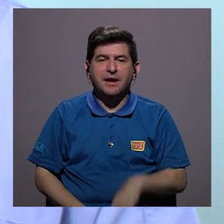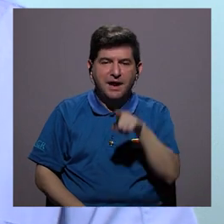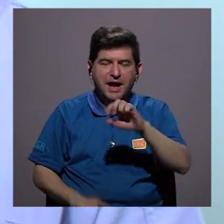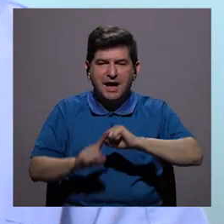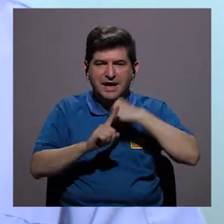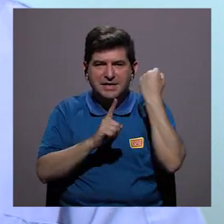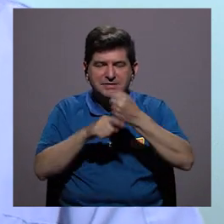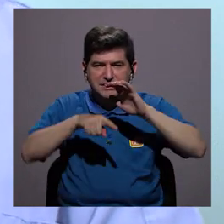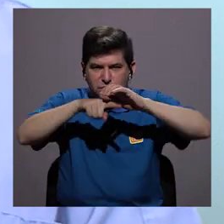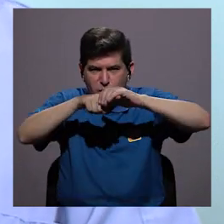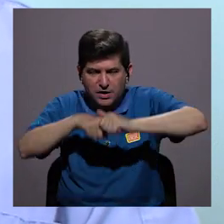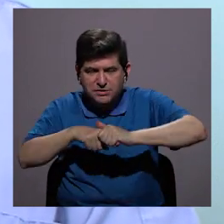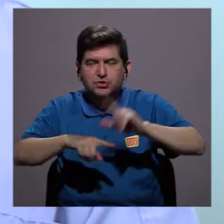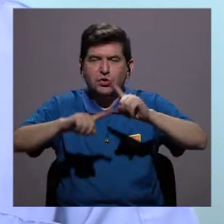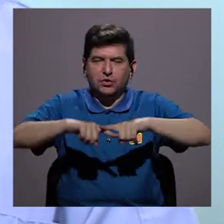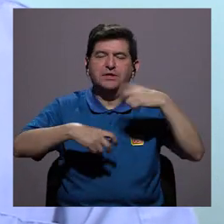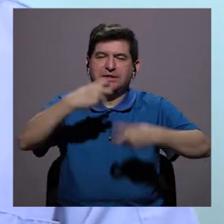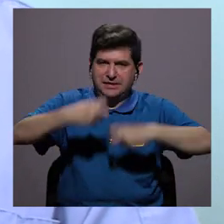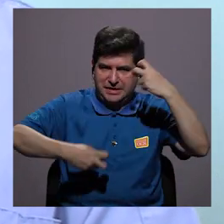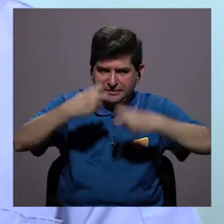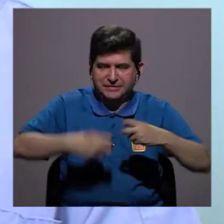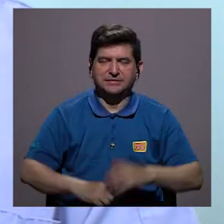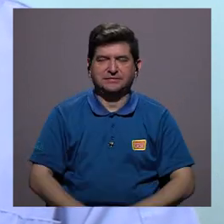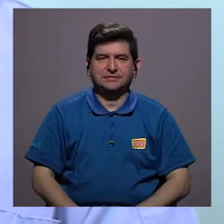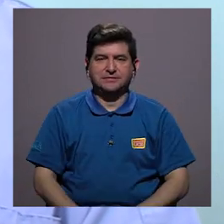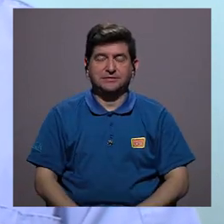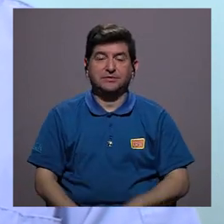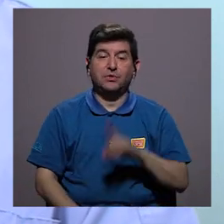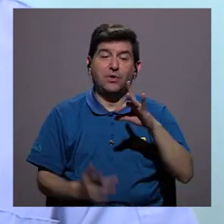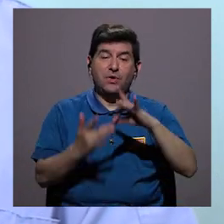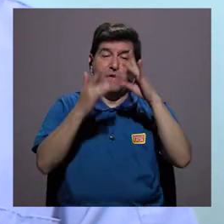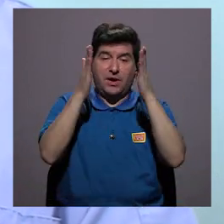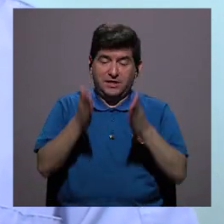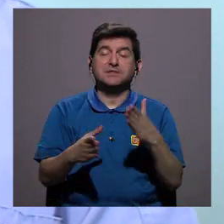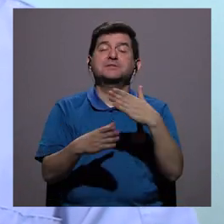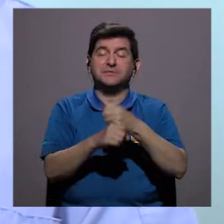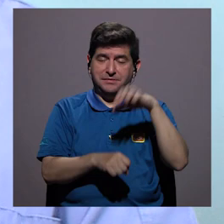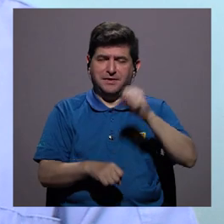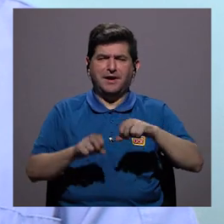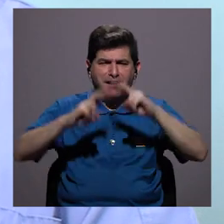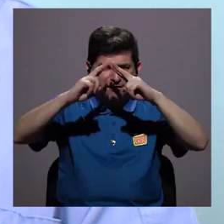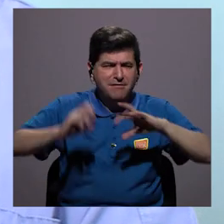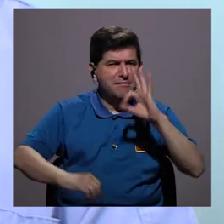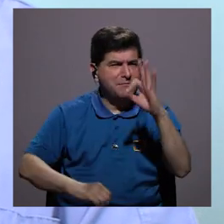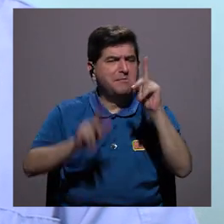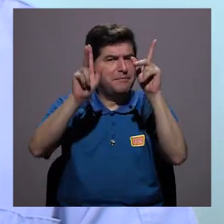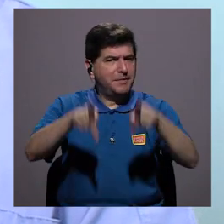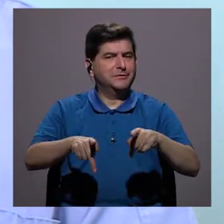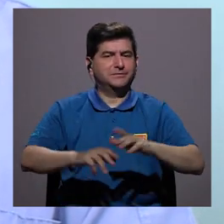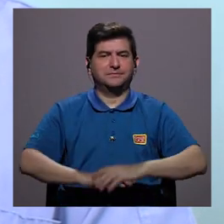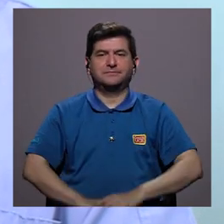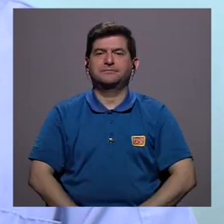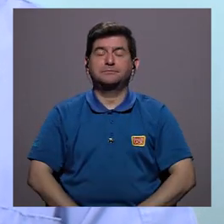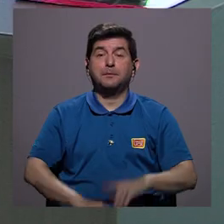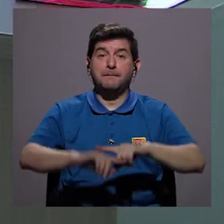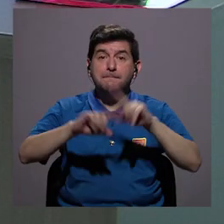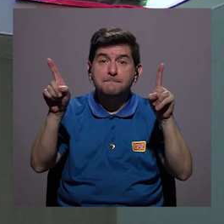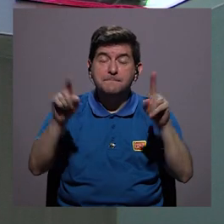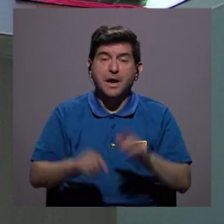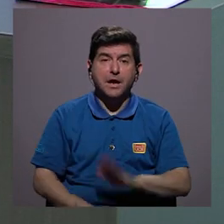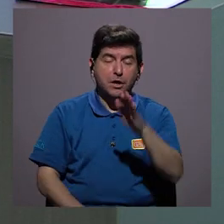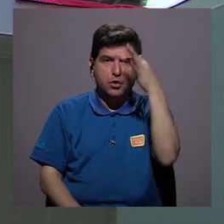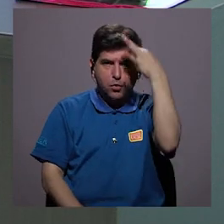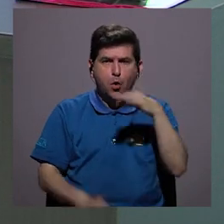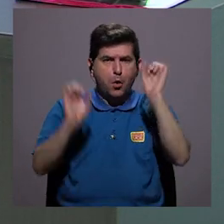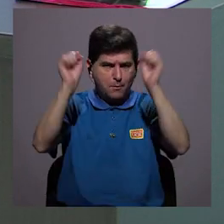la compresión que necesita la persona según su problema. Uh-huh. Entonces tiene que ser por un especialista que haya examinado muy bien a la persona. Uh-huh. Pero digamos, según